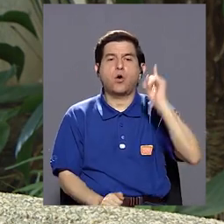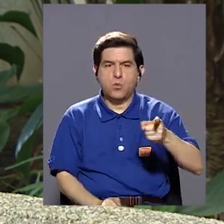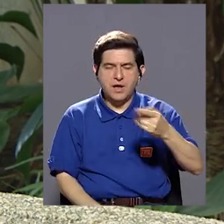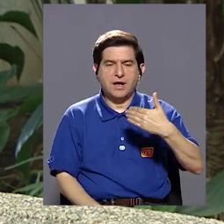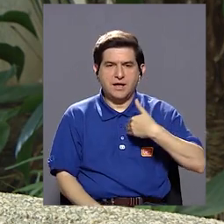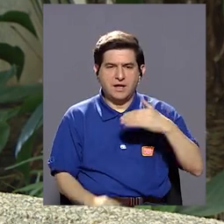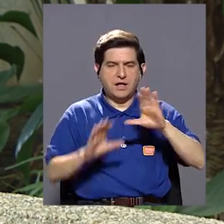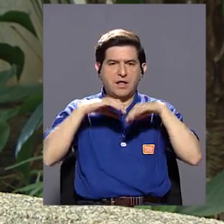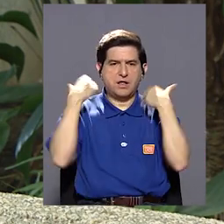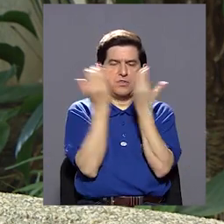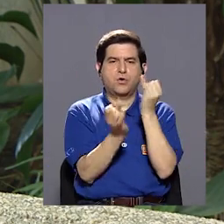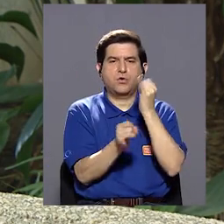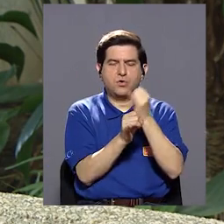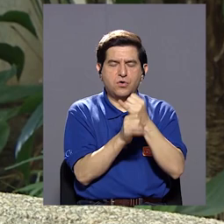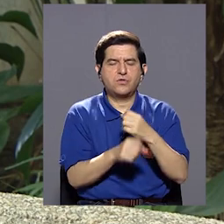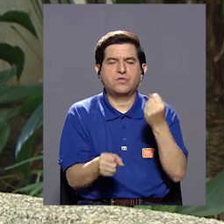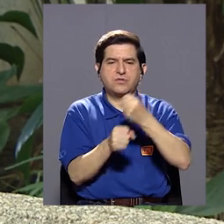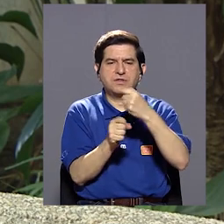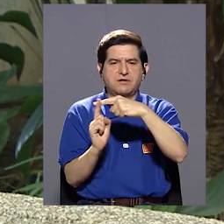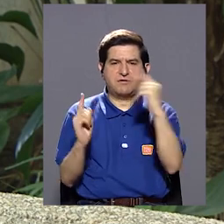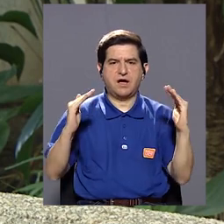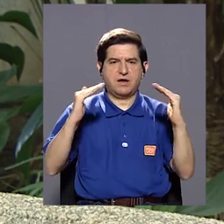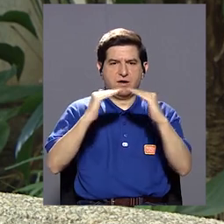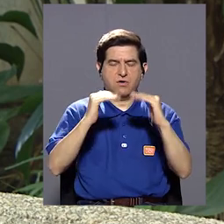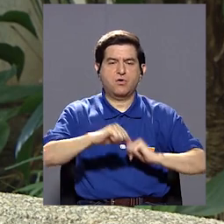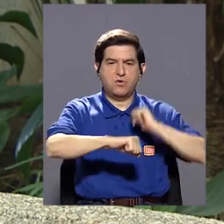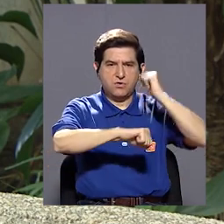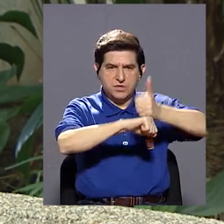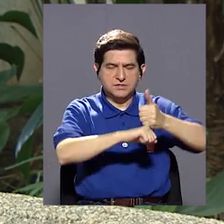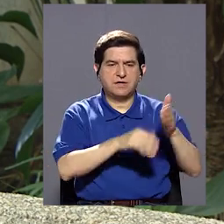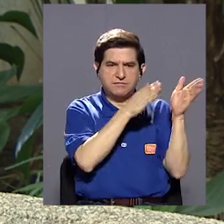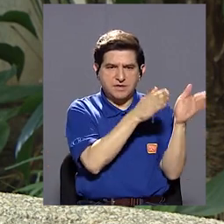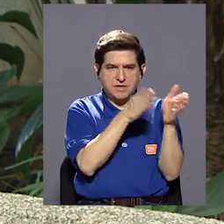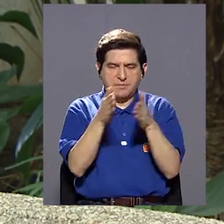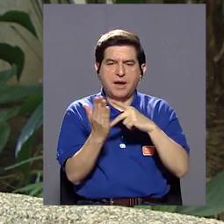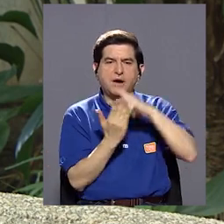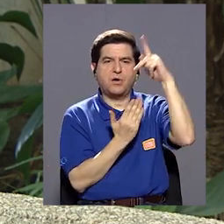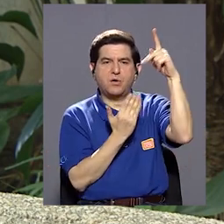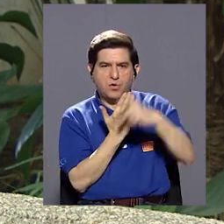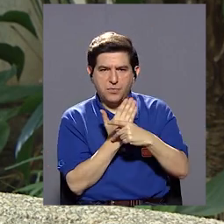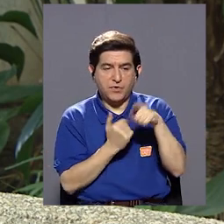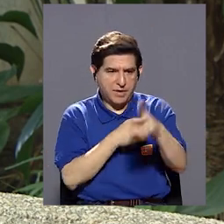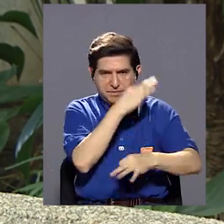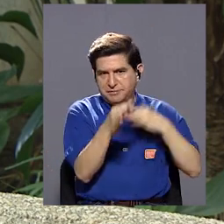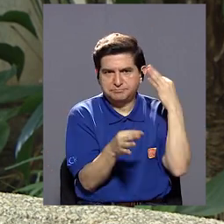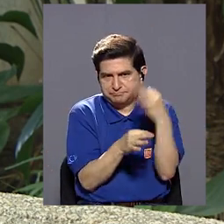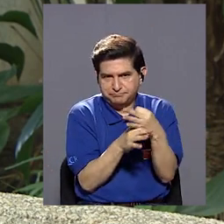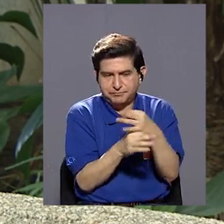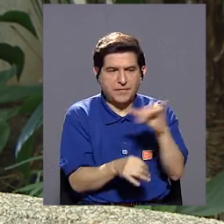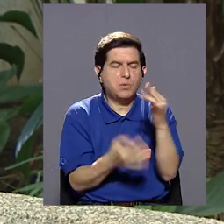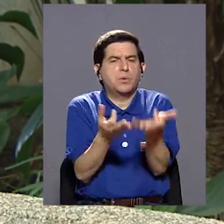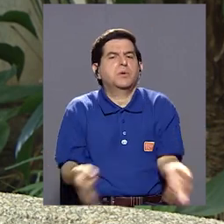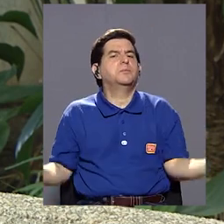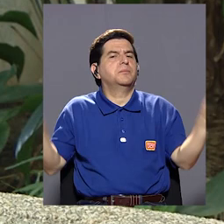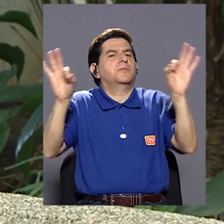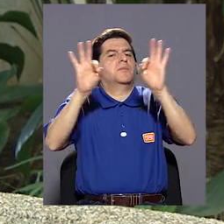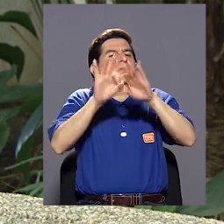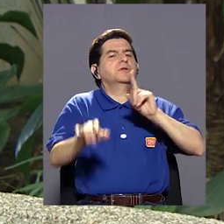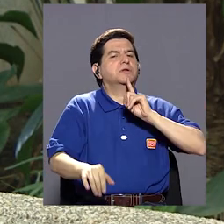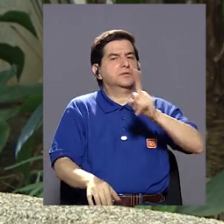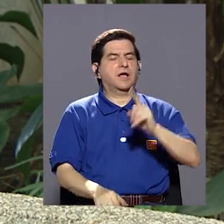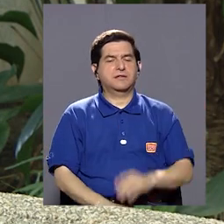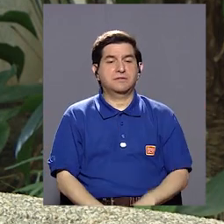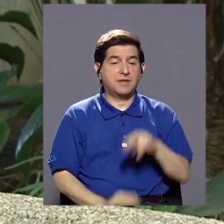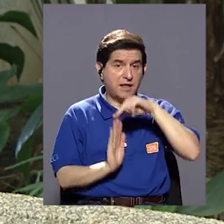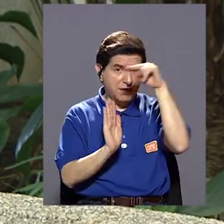a tener una comisión institucional de teletrabajo y a definir un plan o un programa de teletrabajo. Y también es importante